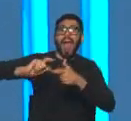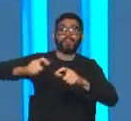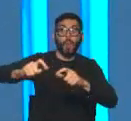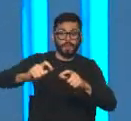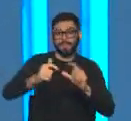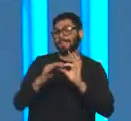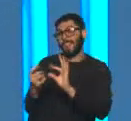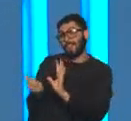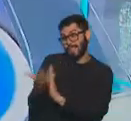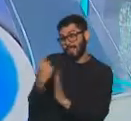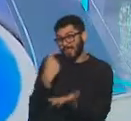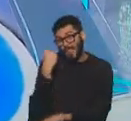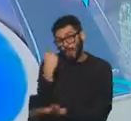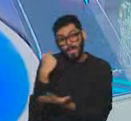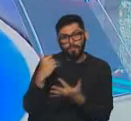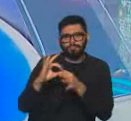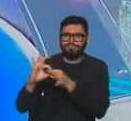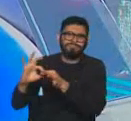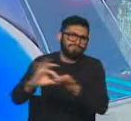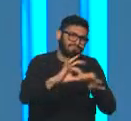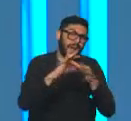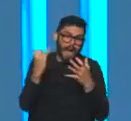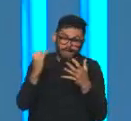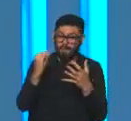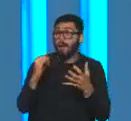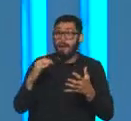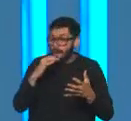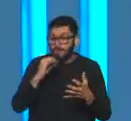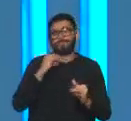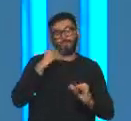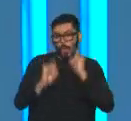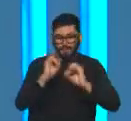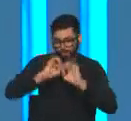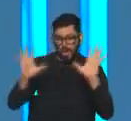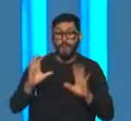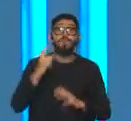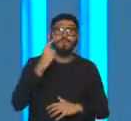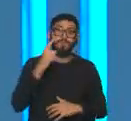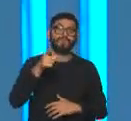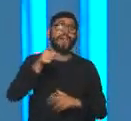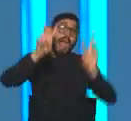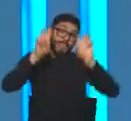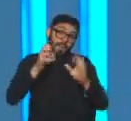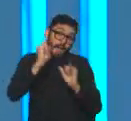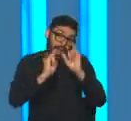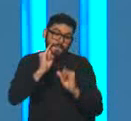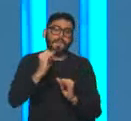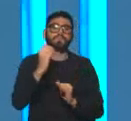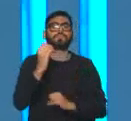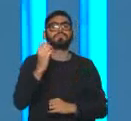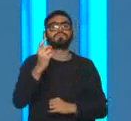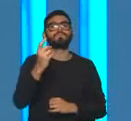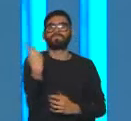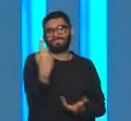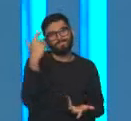acá en economía está todo conectado con todo. Y si no, yo te lo conecto, no te preocupes. Vamos a hablar de eso justamente, porque sabemos que